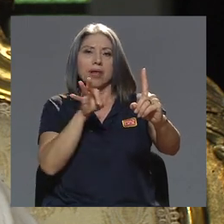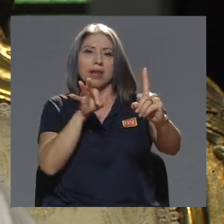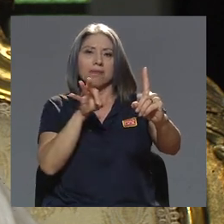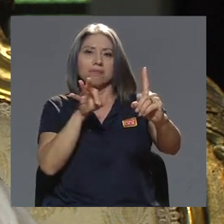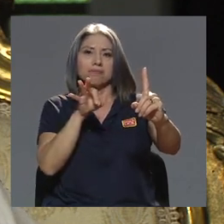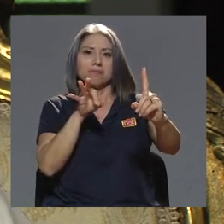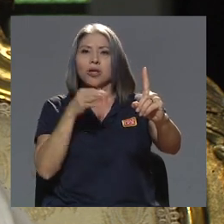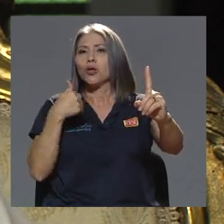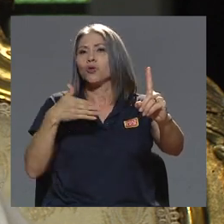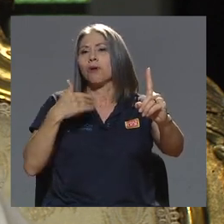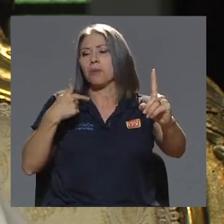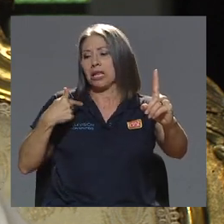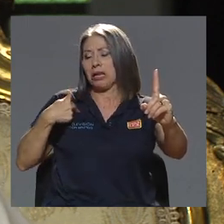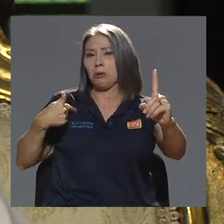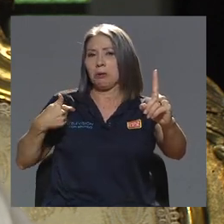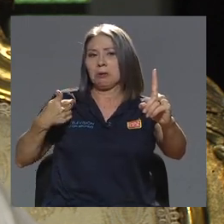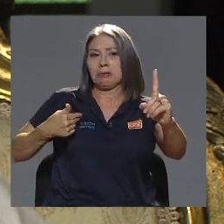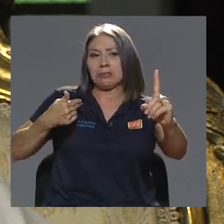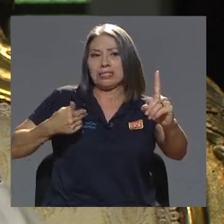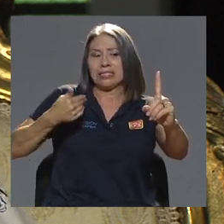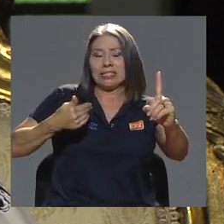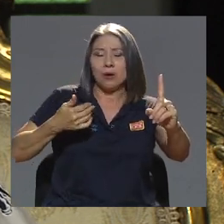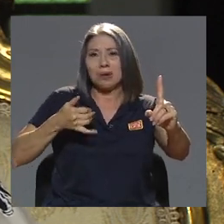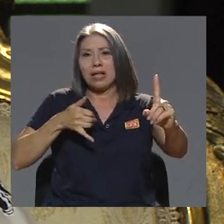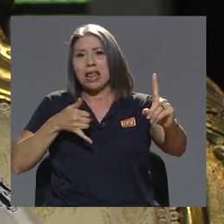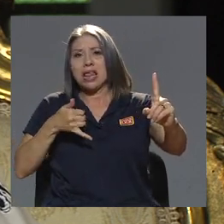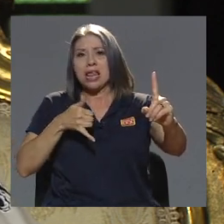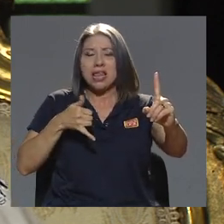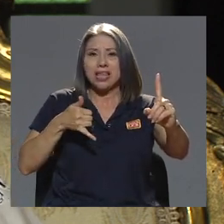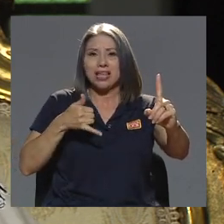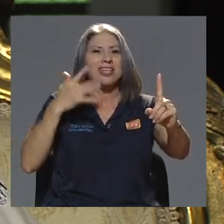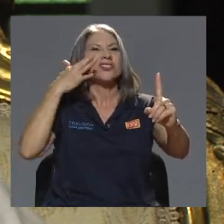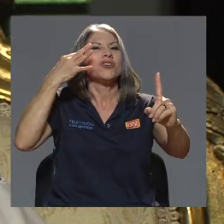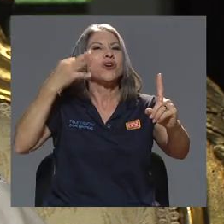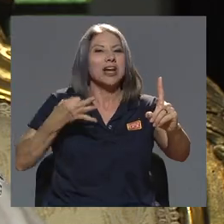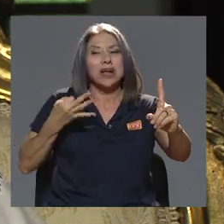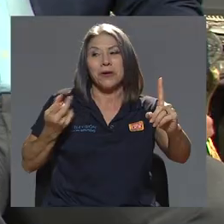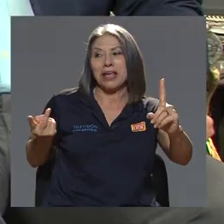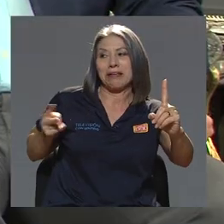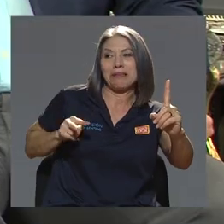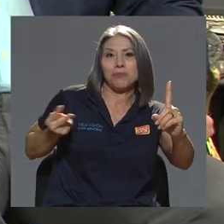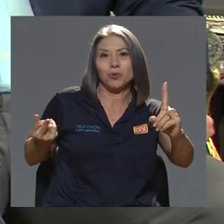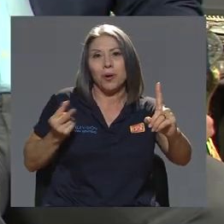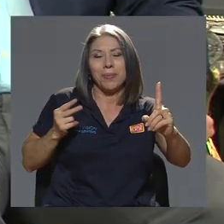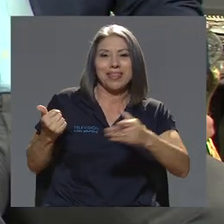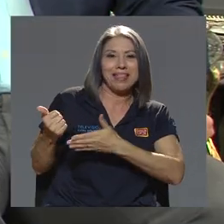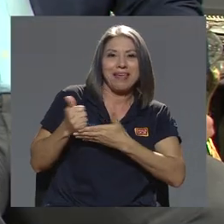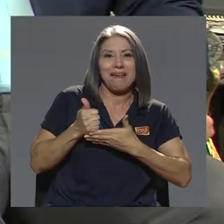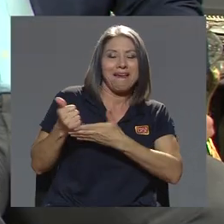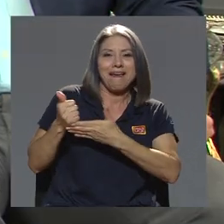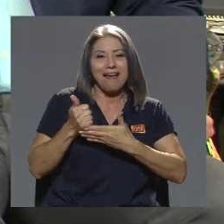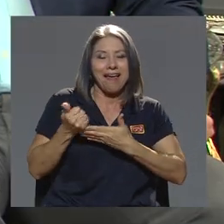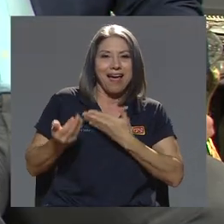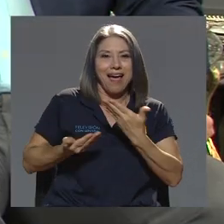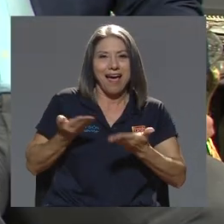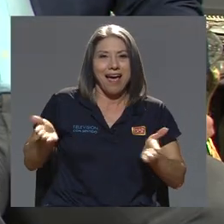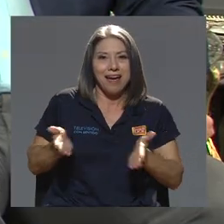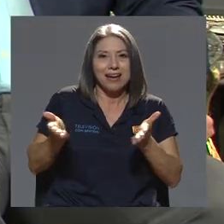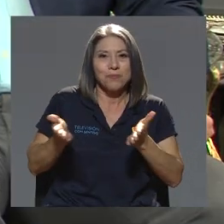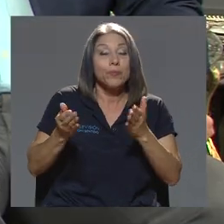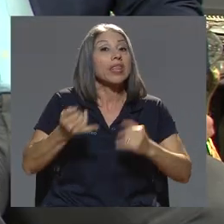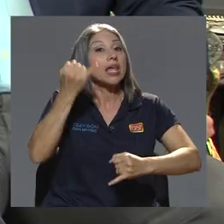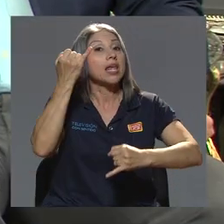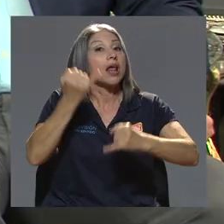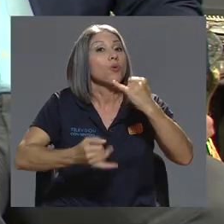aunque uno en el camino empieza medio a desfallecer, yo creo que mutuamente nos dábamos ánimo. Y ya en la última campaña, por ejemplo, al